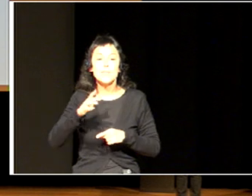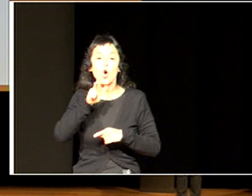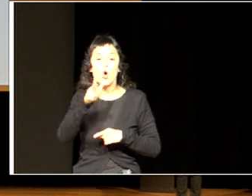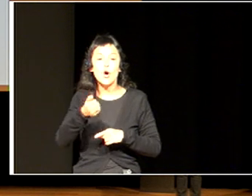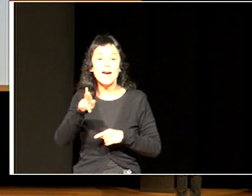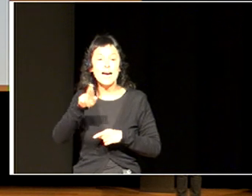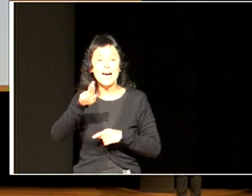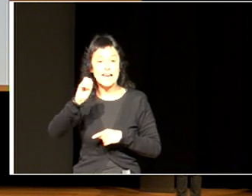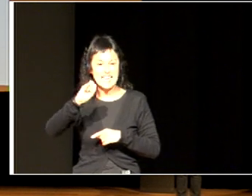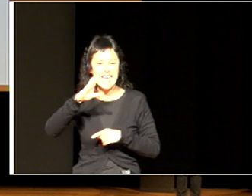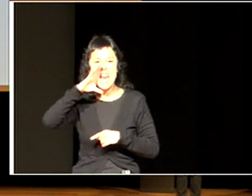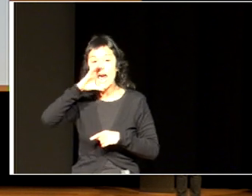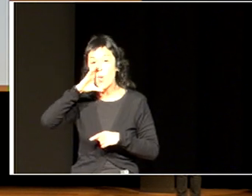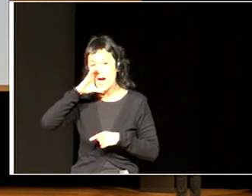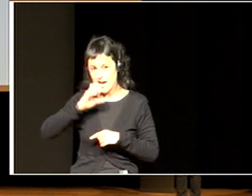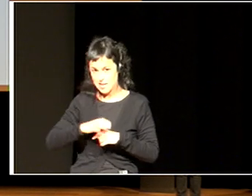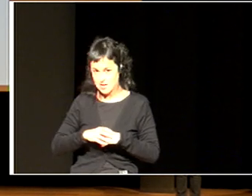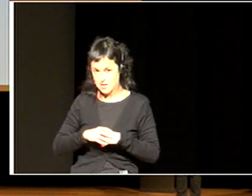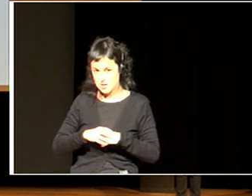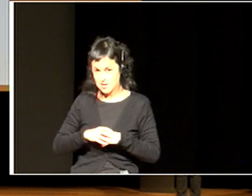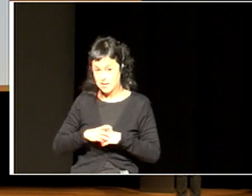cargas ya otro género no